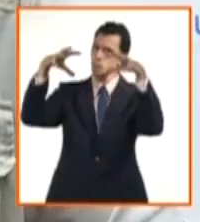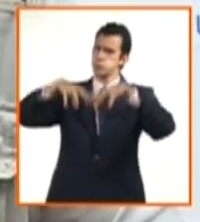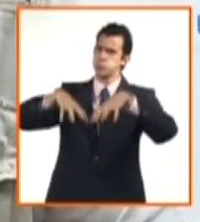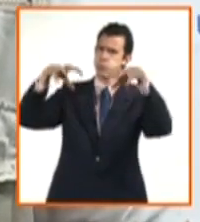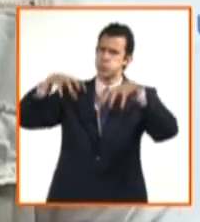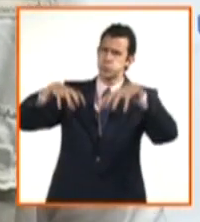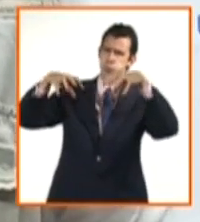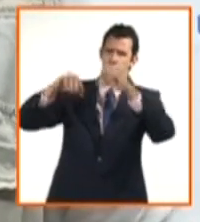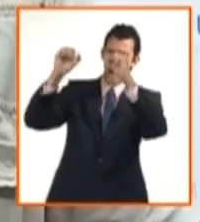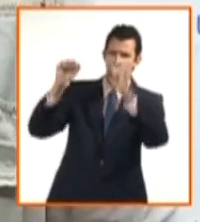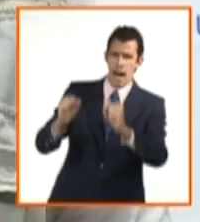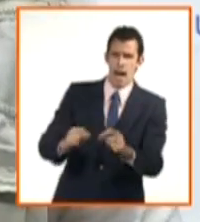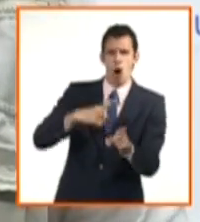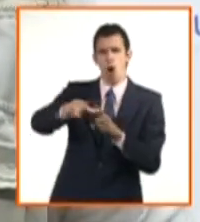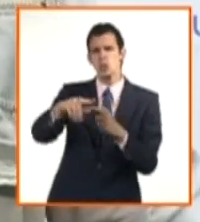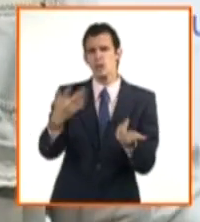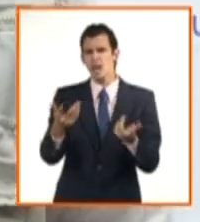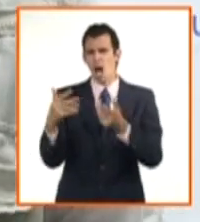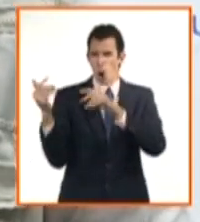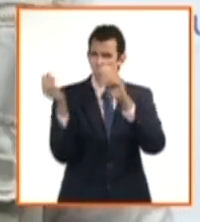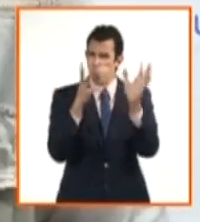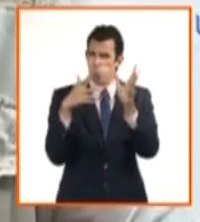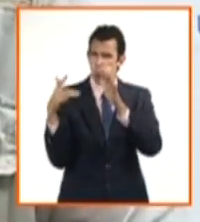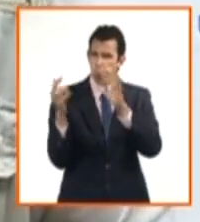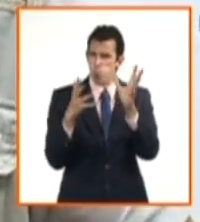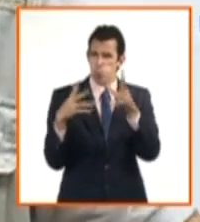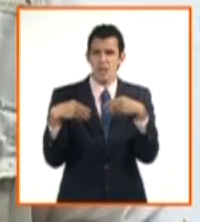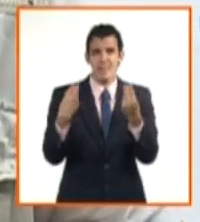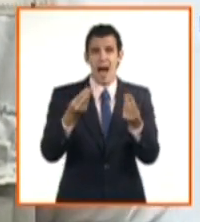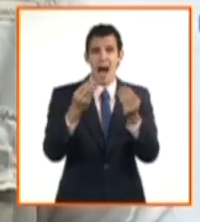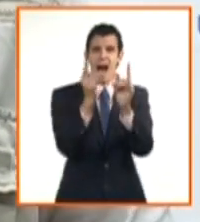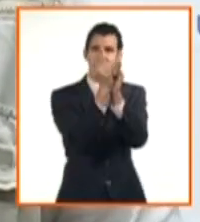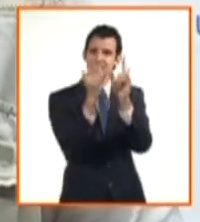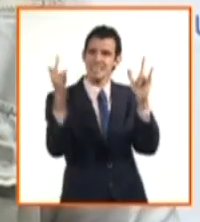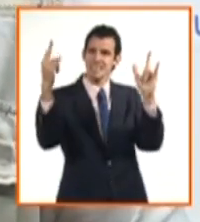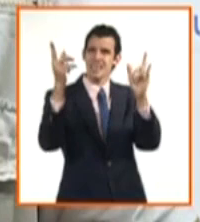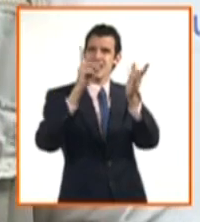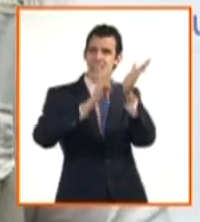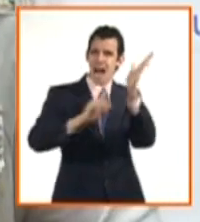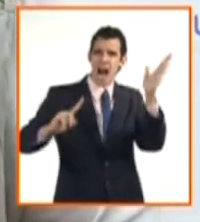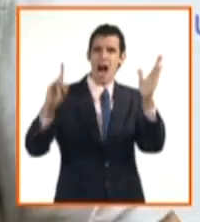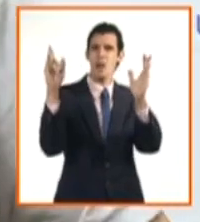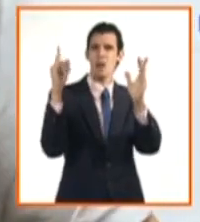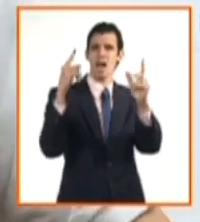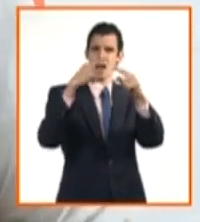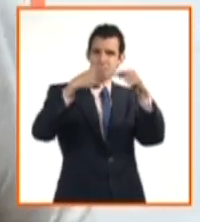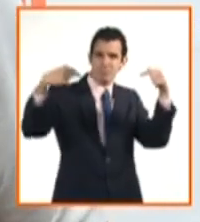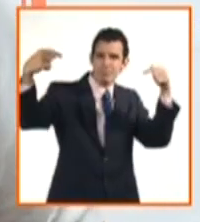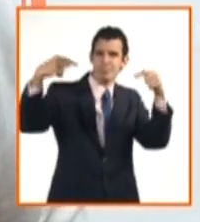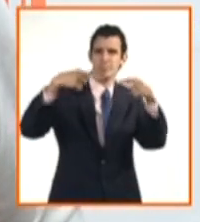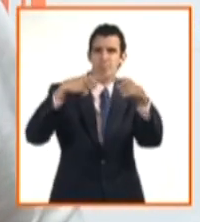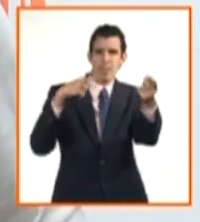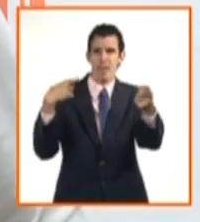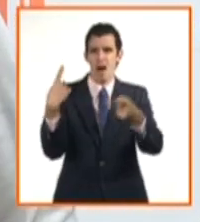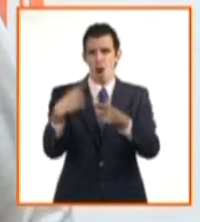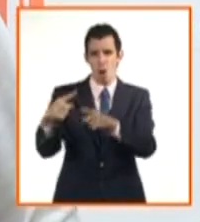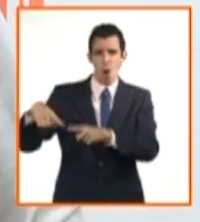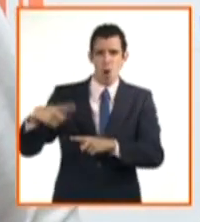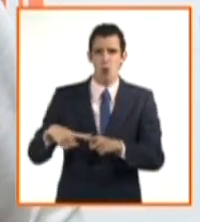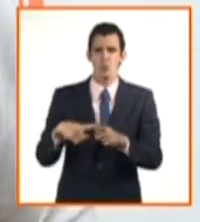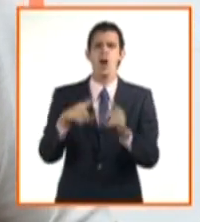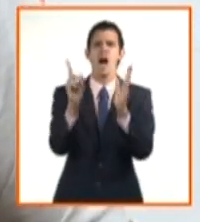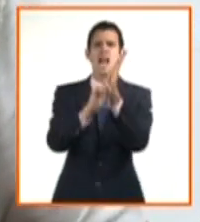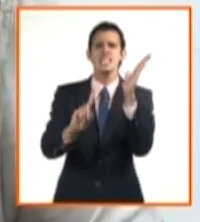por rachas de viento fuertes que derribaron postes y afectaron elementos elementos de la